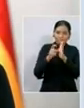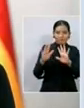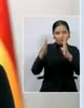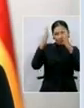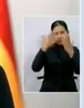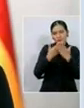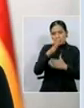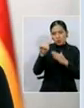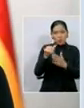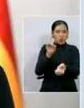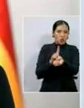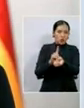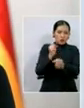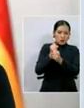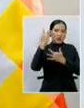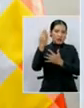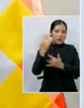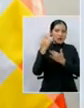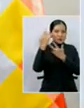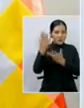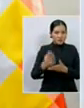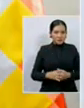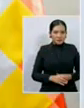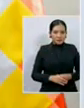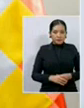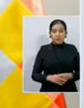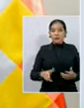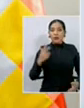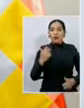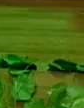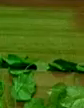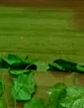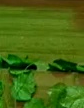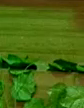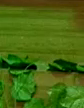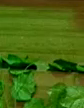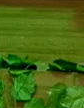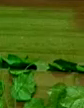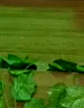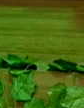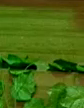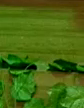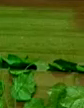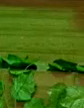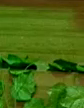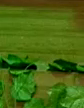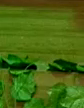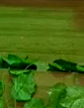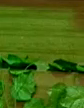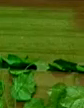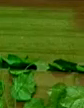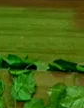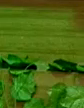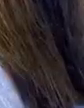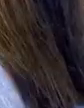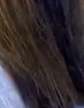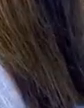hablado de algunas fortalezas, el presidente se ha referido a las mismas, pero también hay debilidades. ¿En qué se tiene que